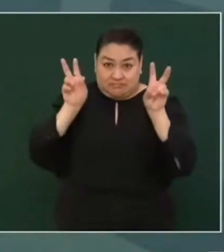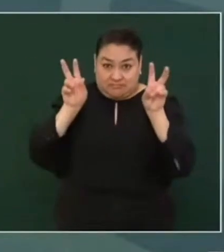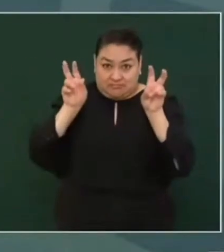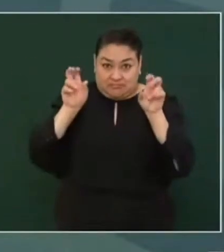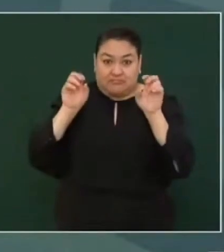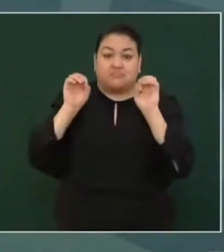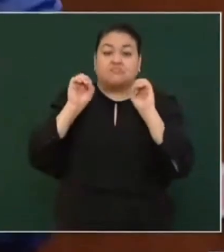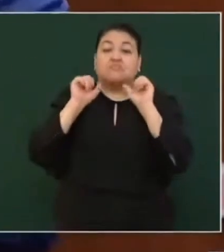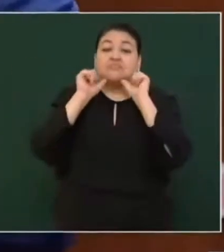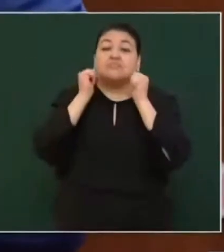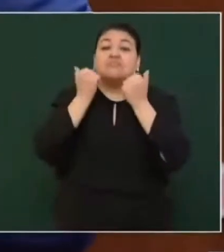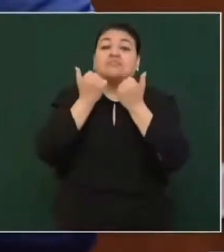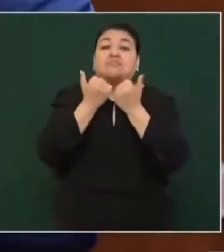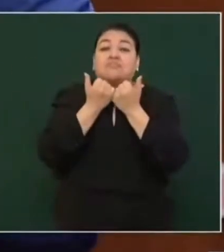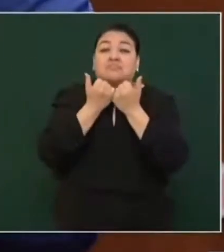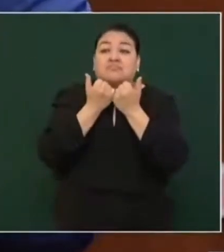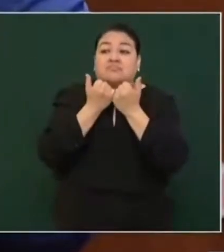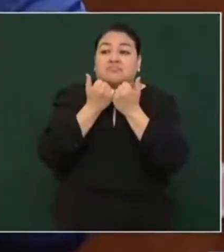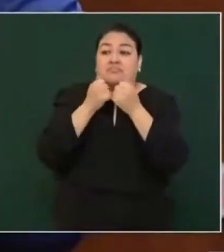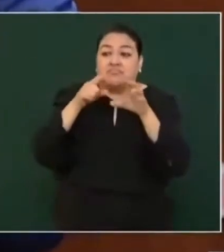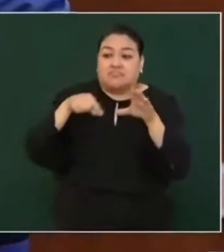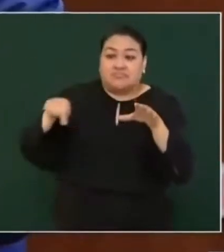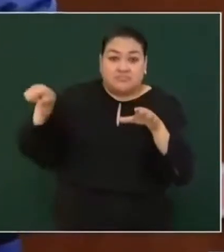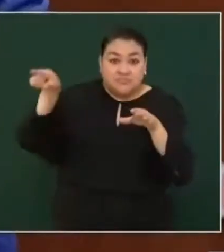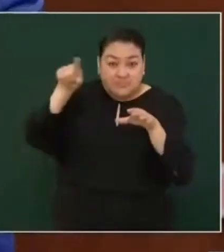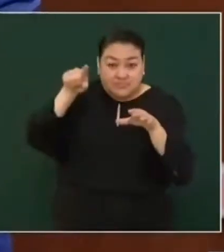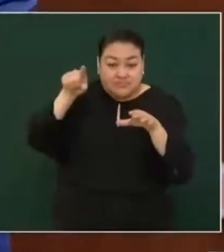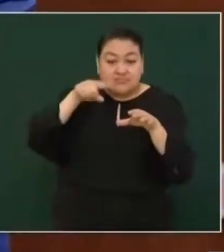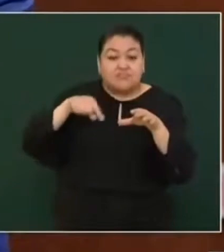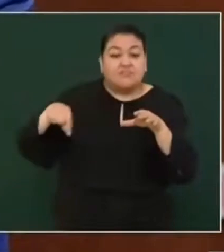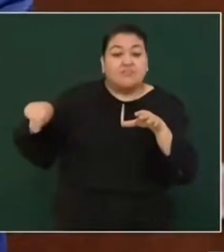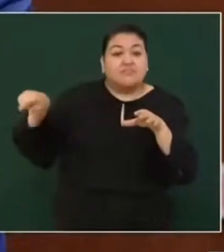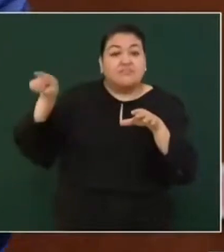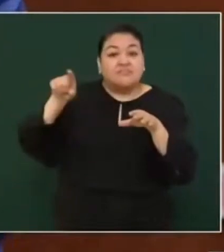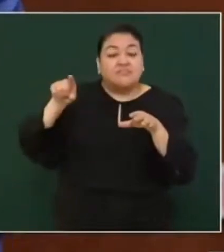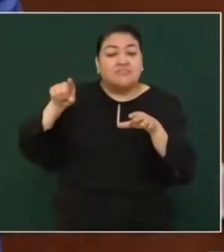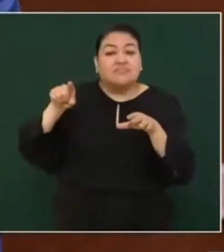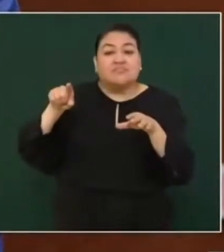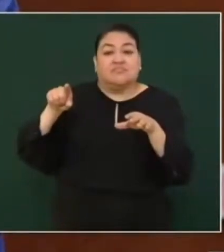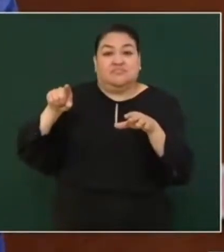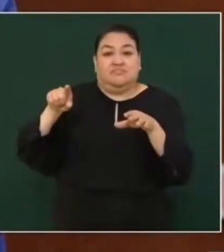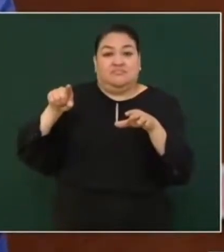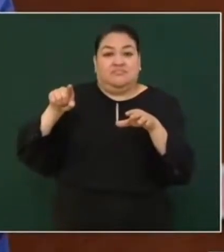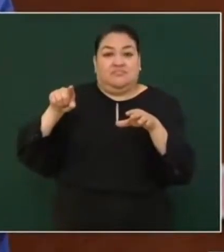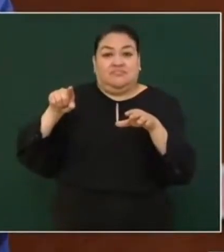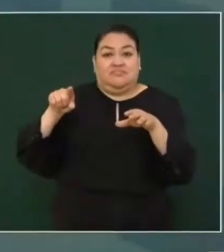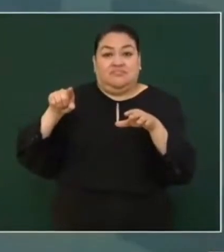o de la sociedad civil, que ya